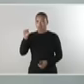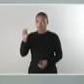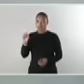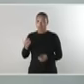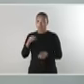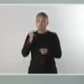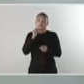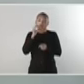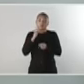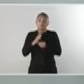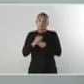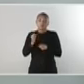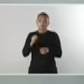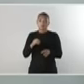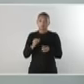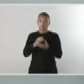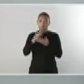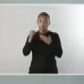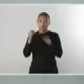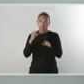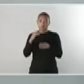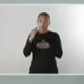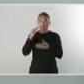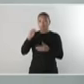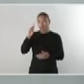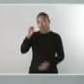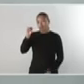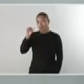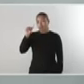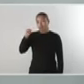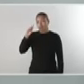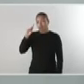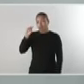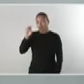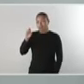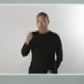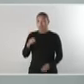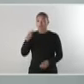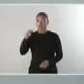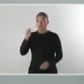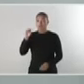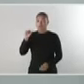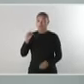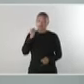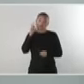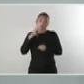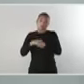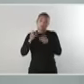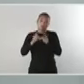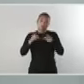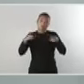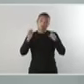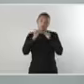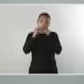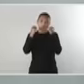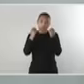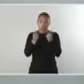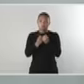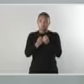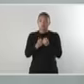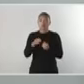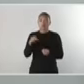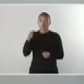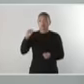Carlos Hernández anda como secretario de Urbano y medio ambiente a Mónica García Velázquez como secretario de desarrollo social y rural